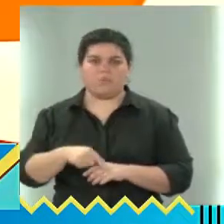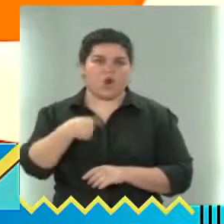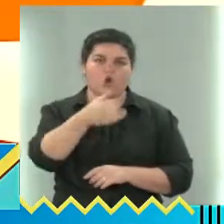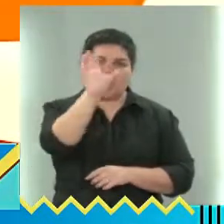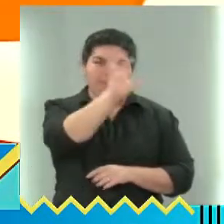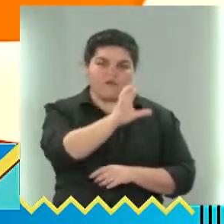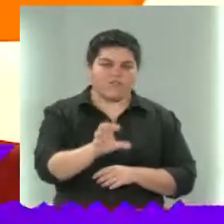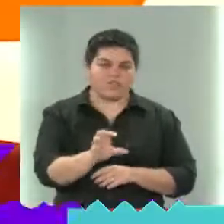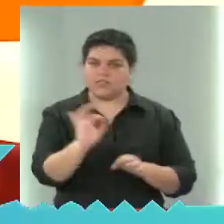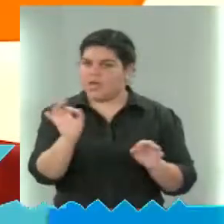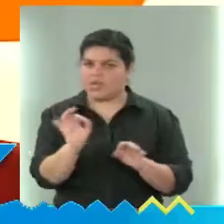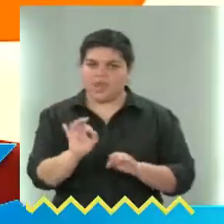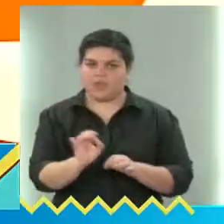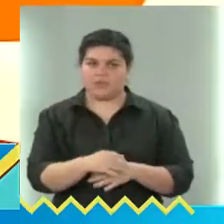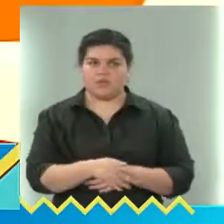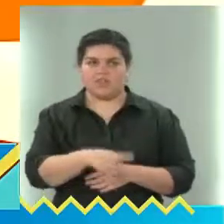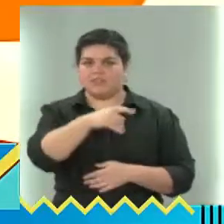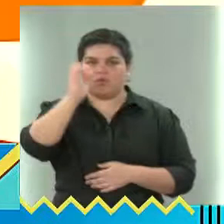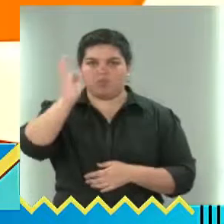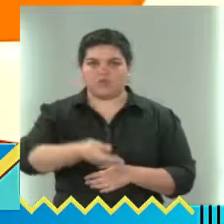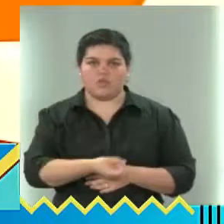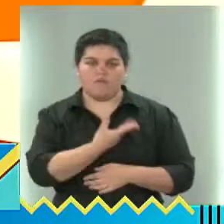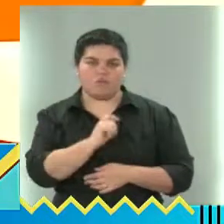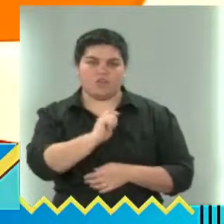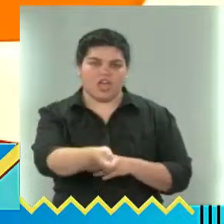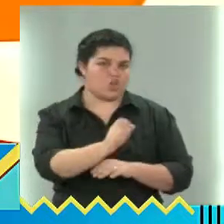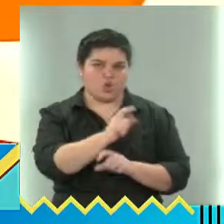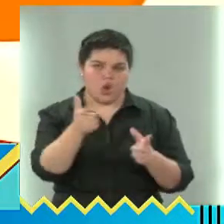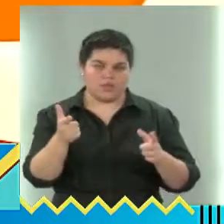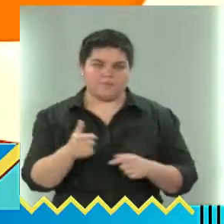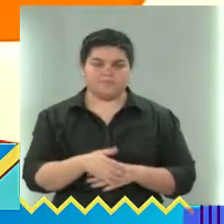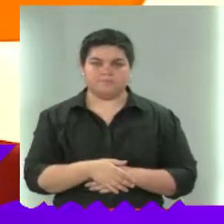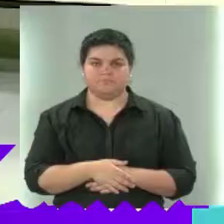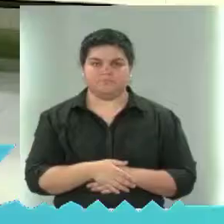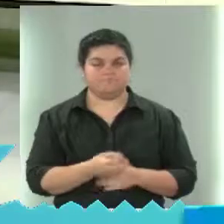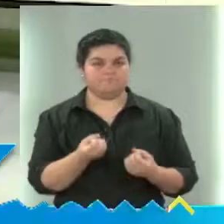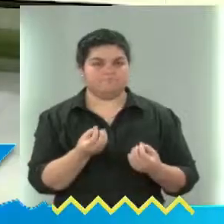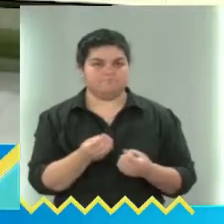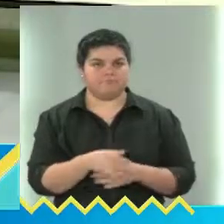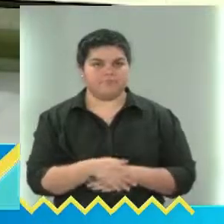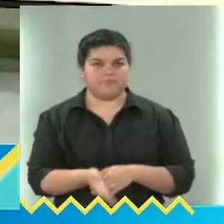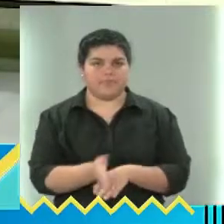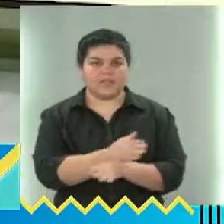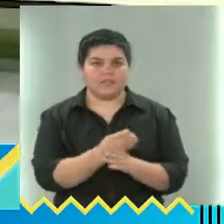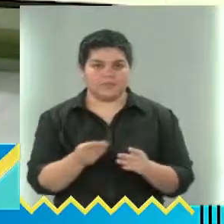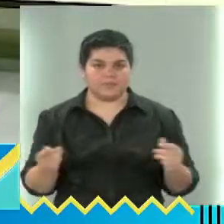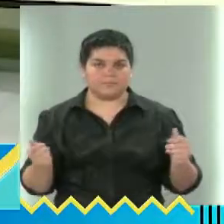provincias existe el 100% de donación voluntaria. Bien. Y para terminar, digamos, ¿cuáles han